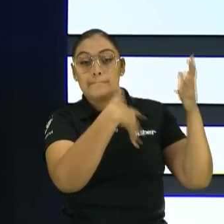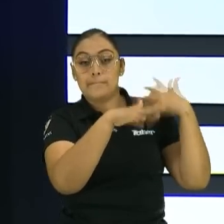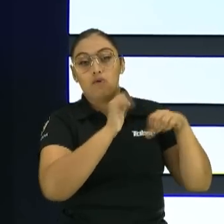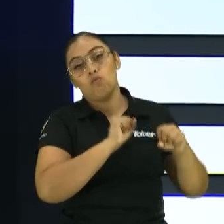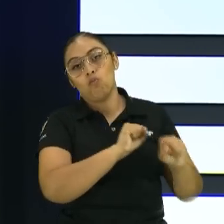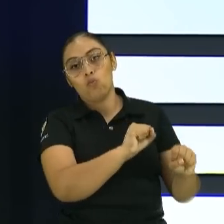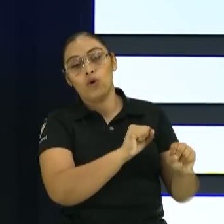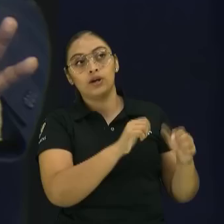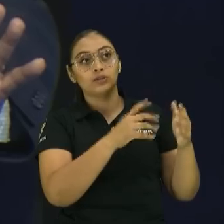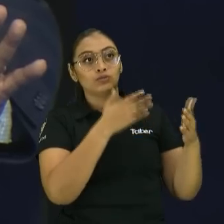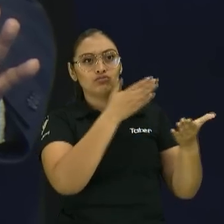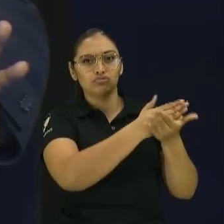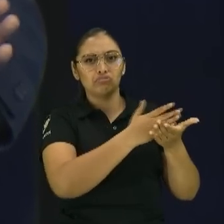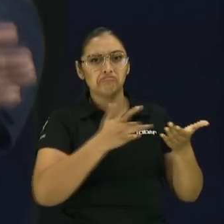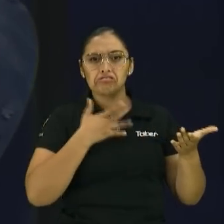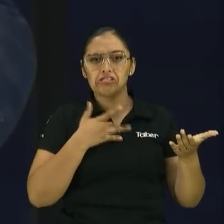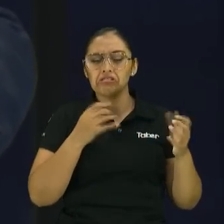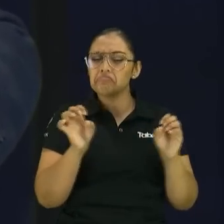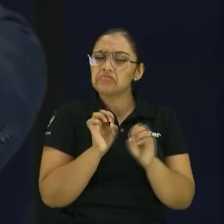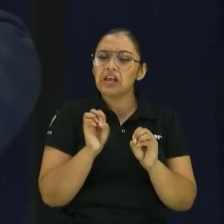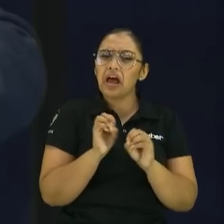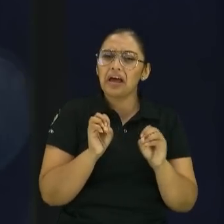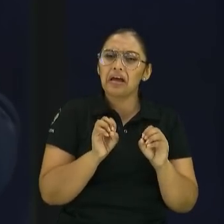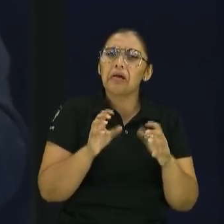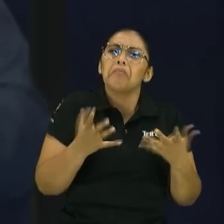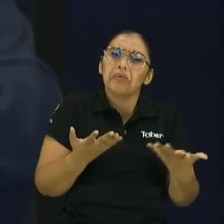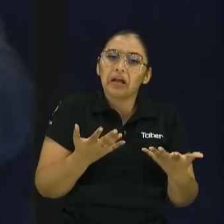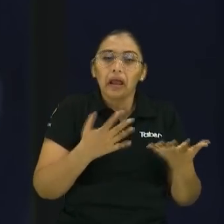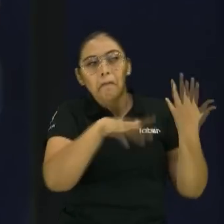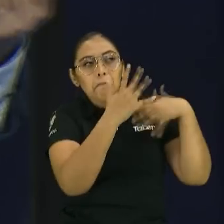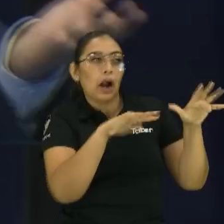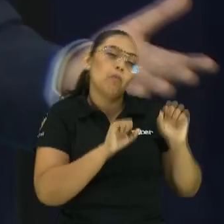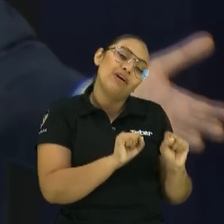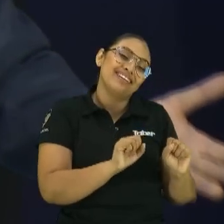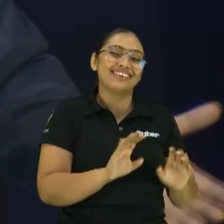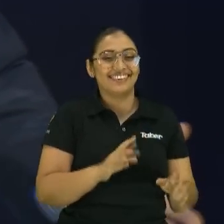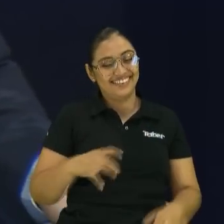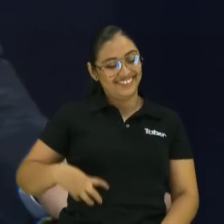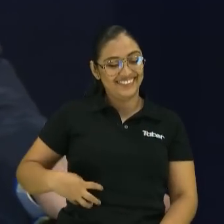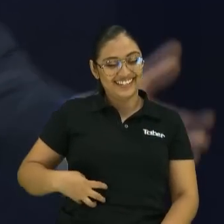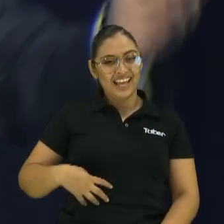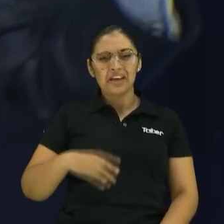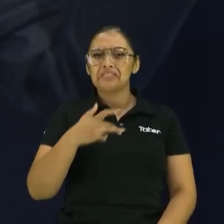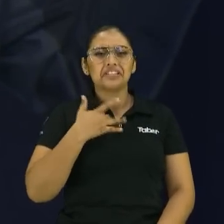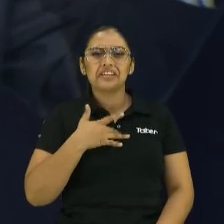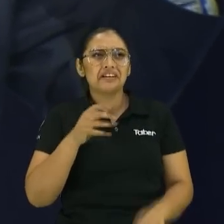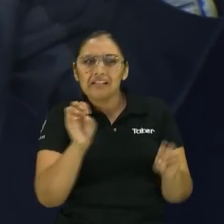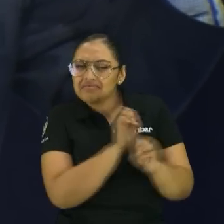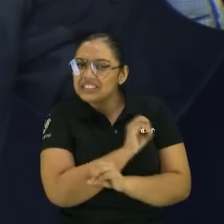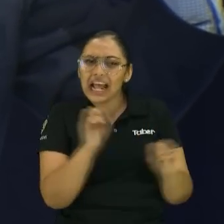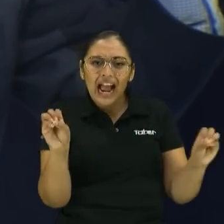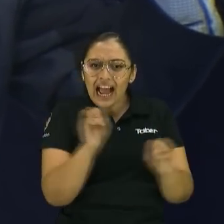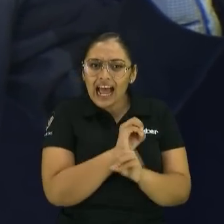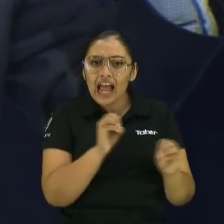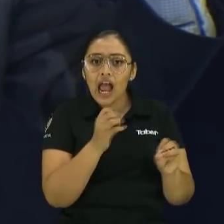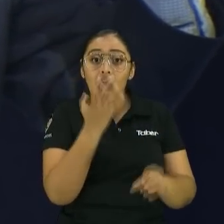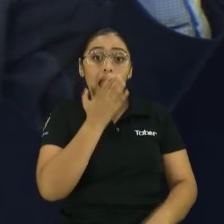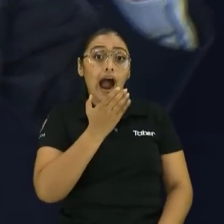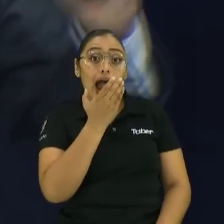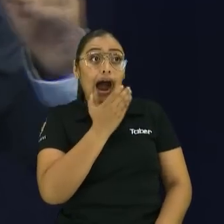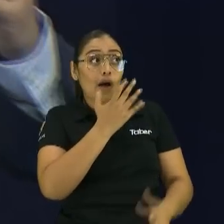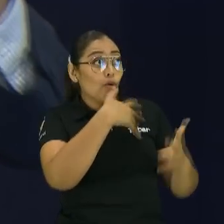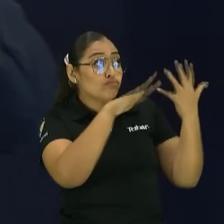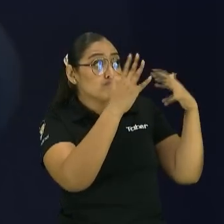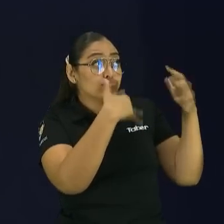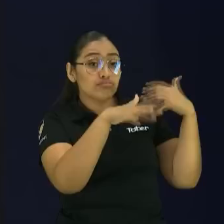siente nada sabe por qué Porque está muerto usted no siente nada porque el agua está tibia